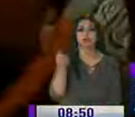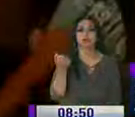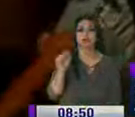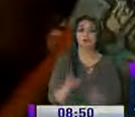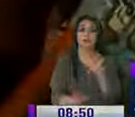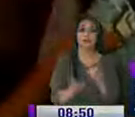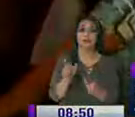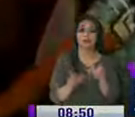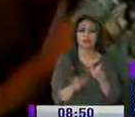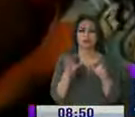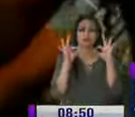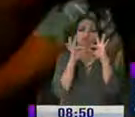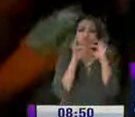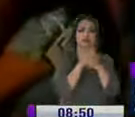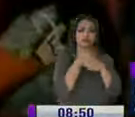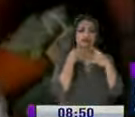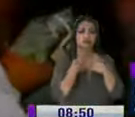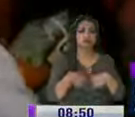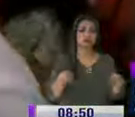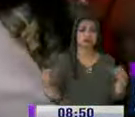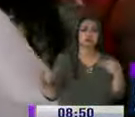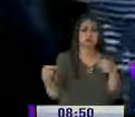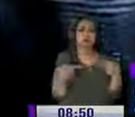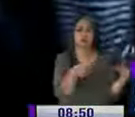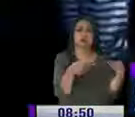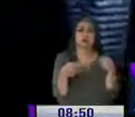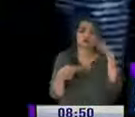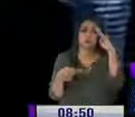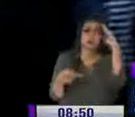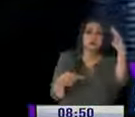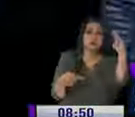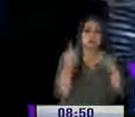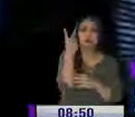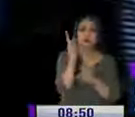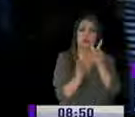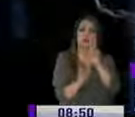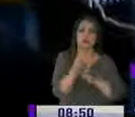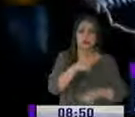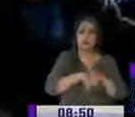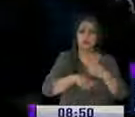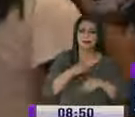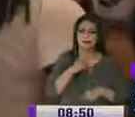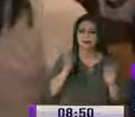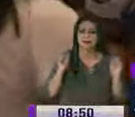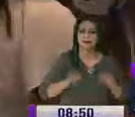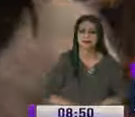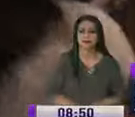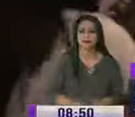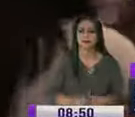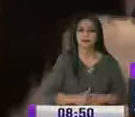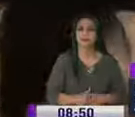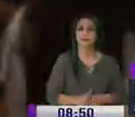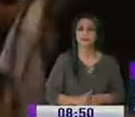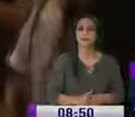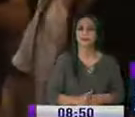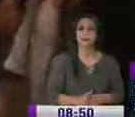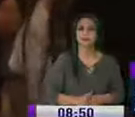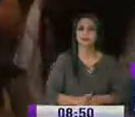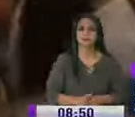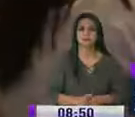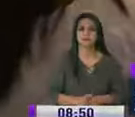los millonarios cargamentos a mercados internacionales. El mensaje que le están dando a las autoridades es que no le tienen